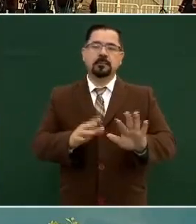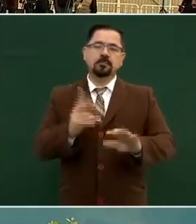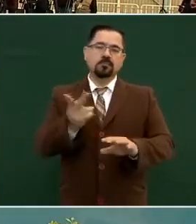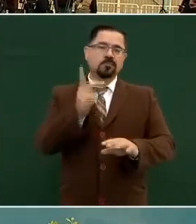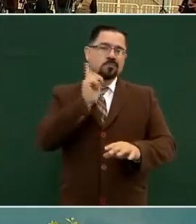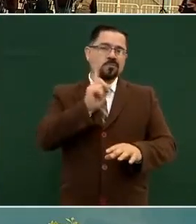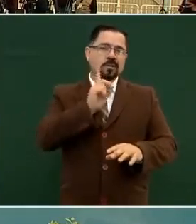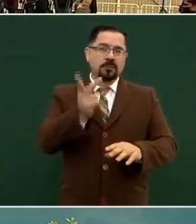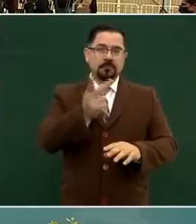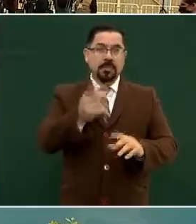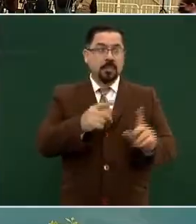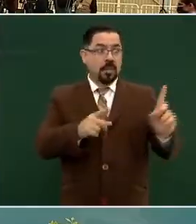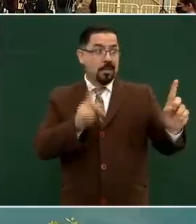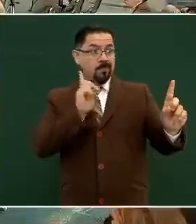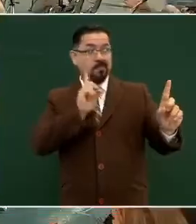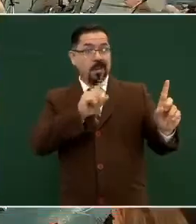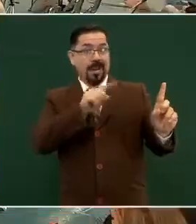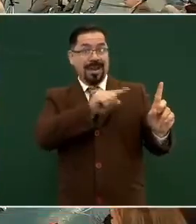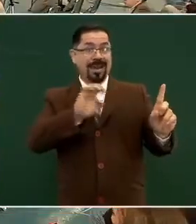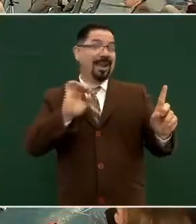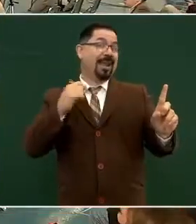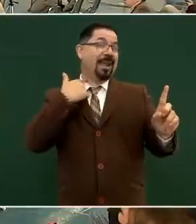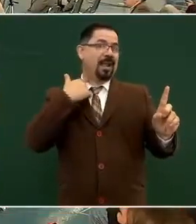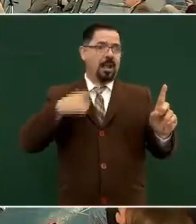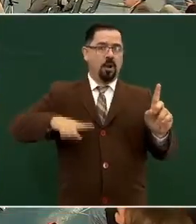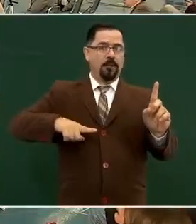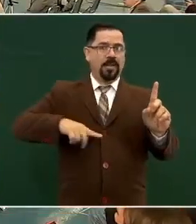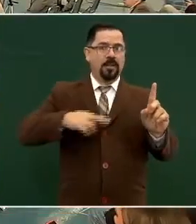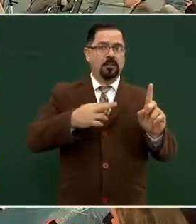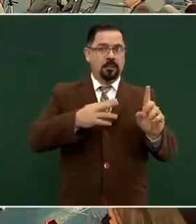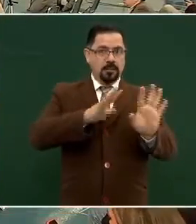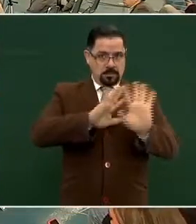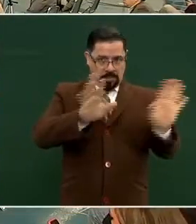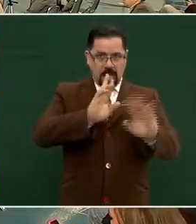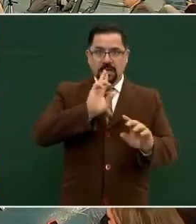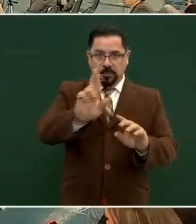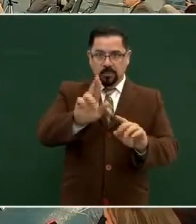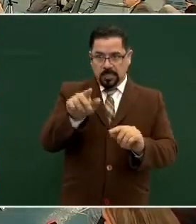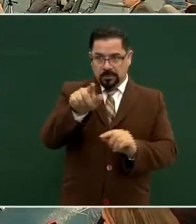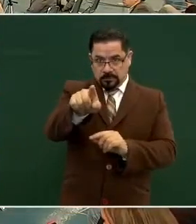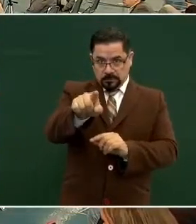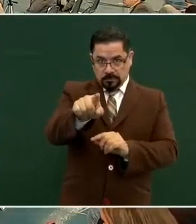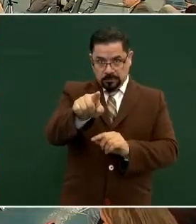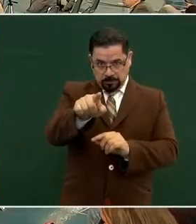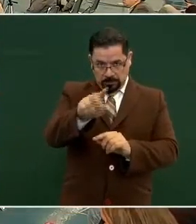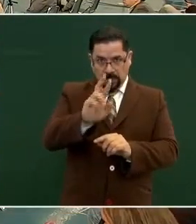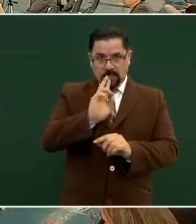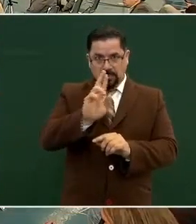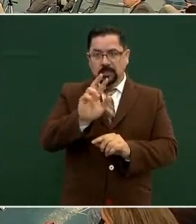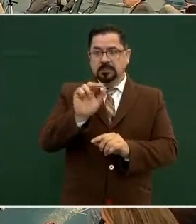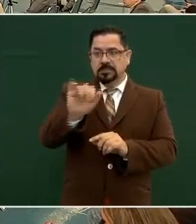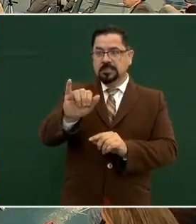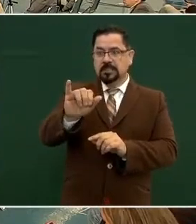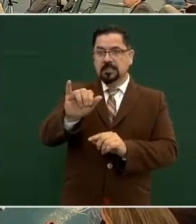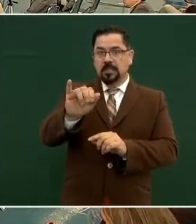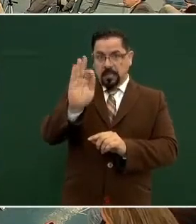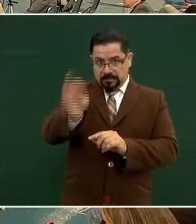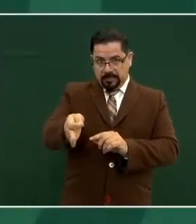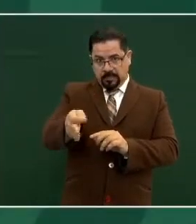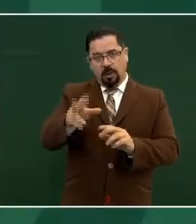ha dado una respuesta, ella, la exgobernadora, a usted, si así acepta o el nombramiento. No le he